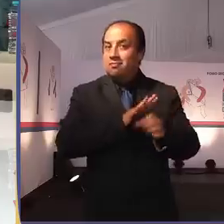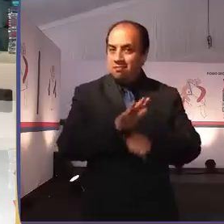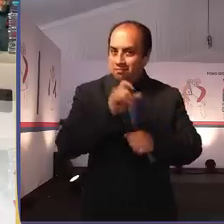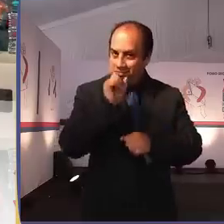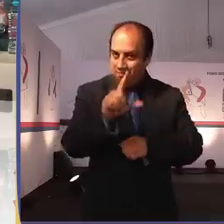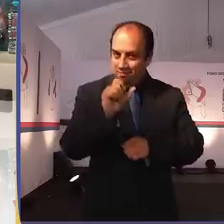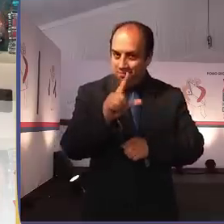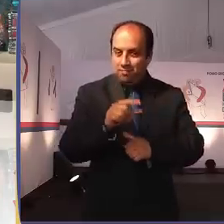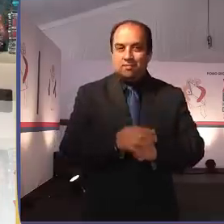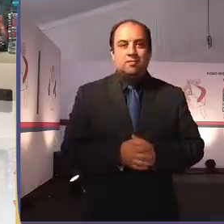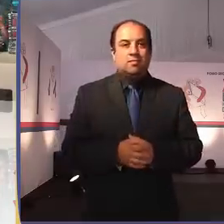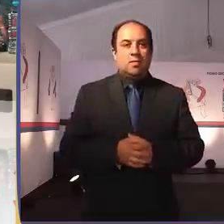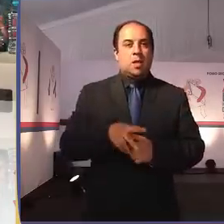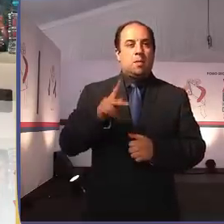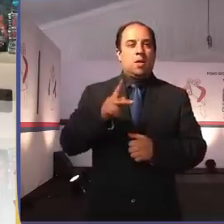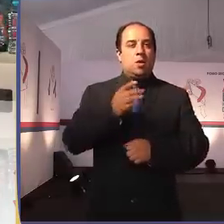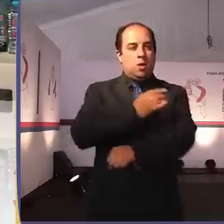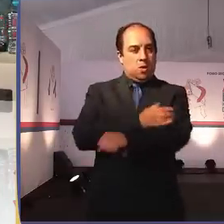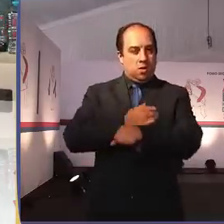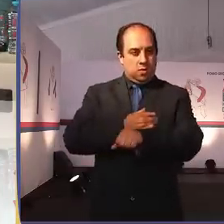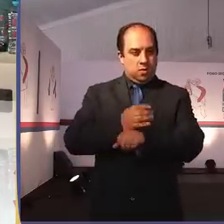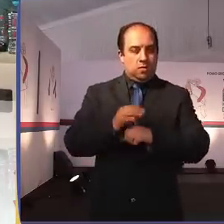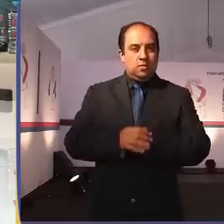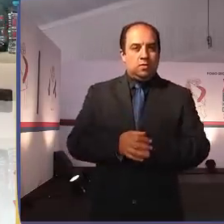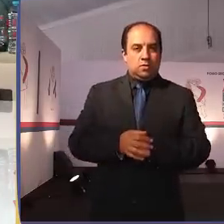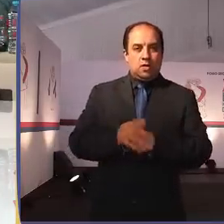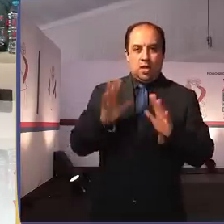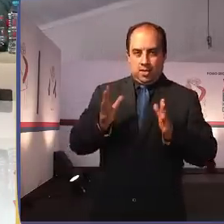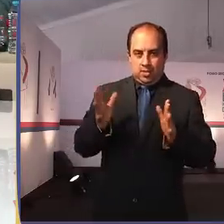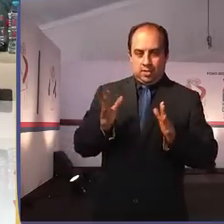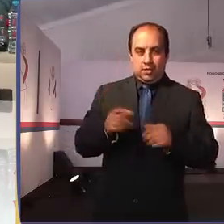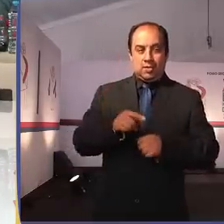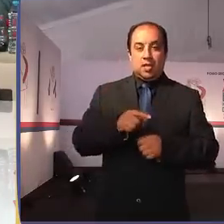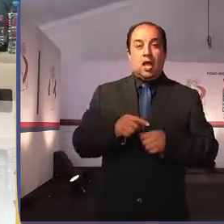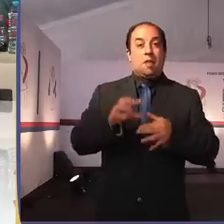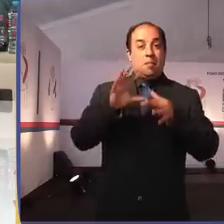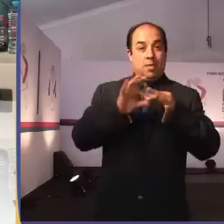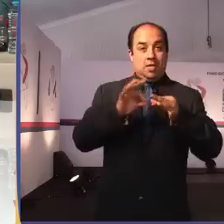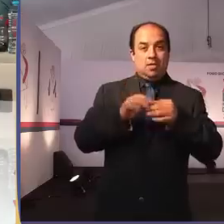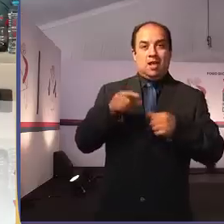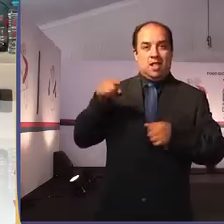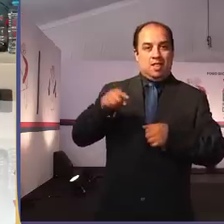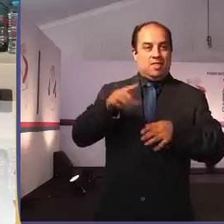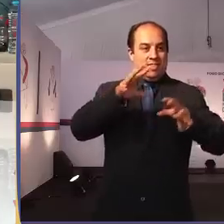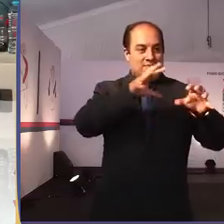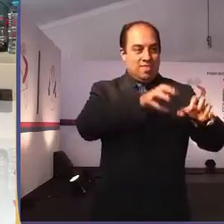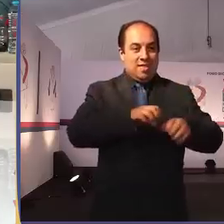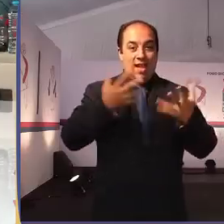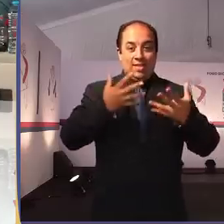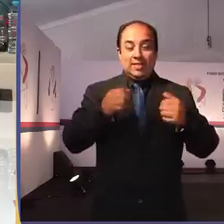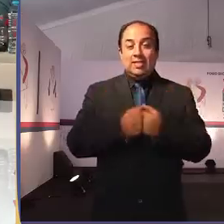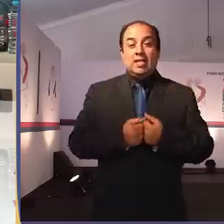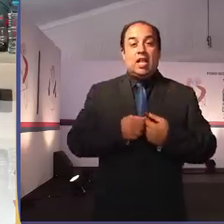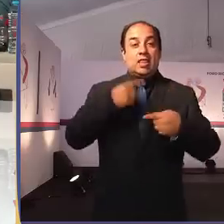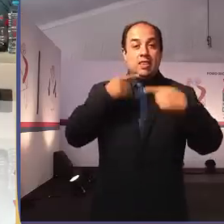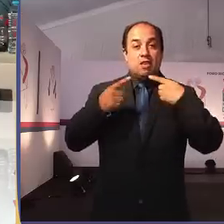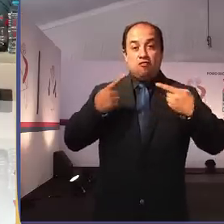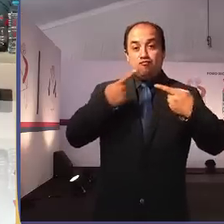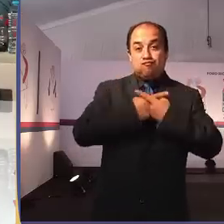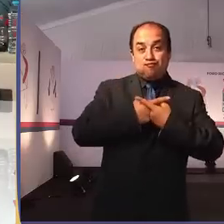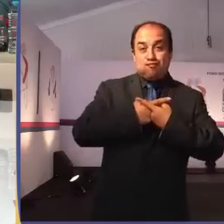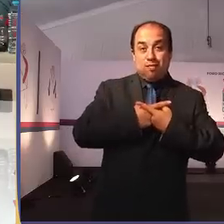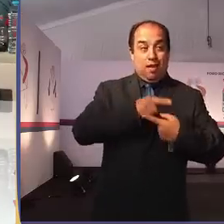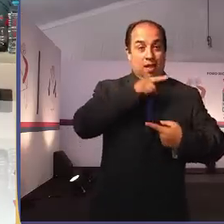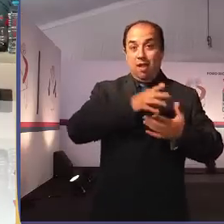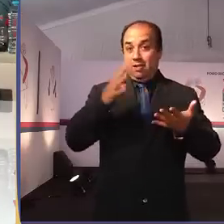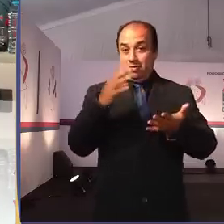qué? A ver, pero compañeros, hagamos una defensa, porque si no nos arrasa. Con este estilo, ¿sí?, que tiene de hacer contradiscurso, es que nos sí, arrasa. Porque